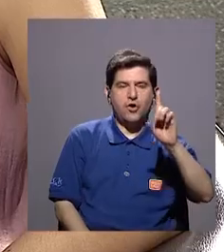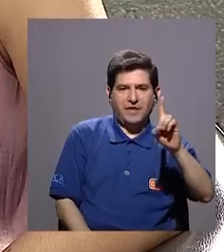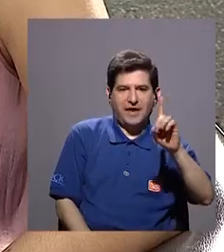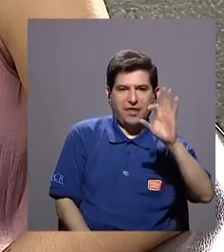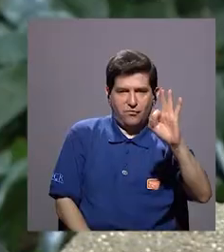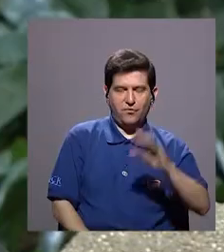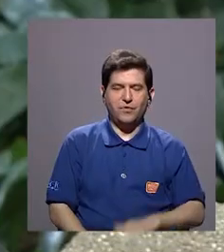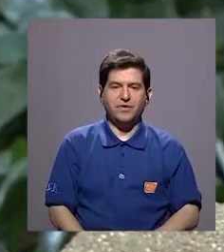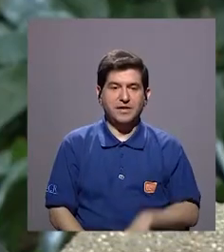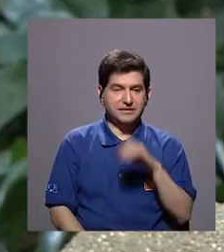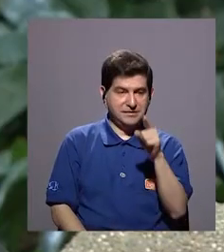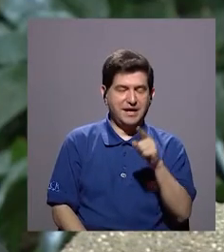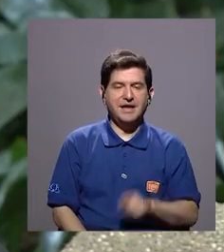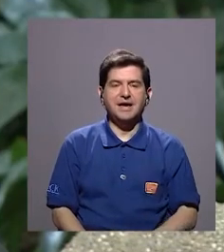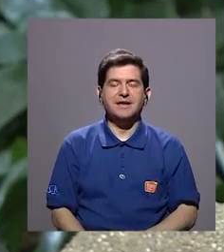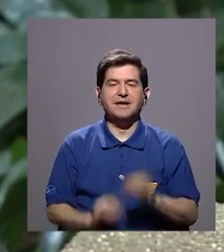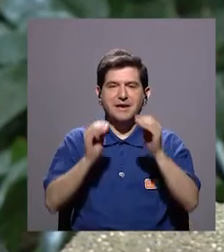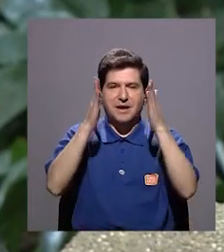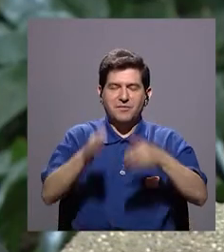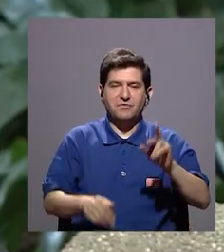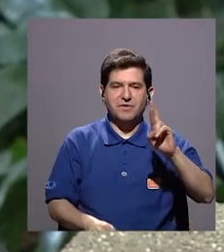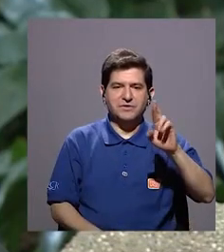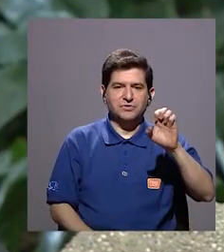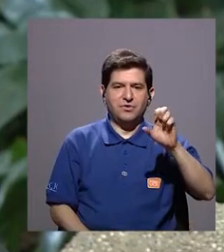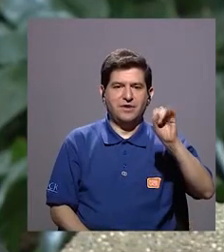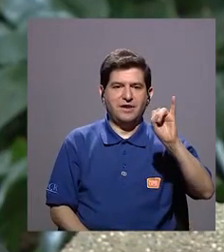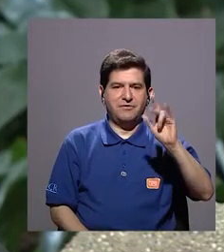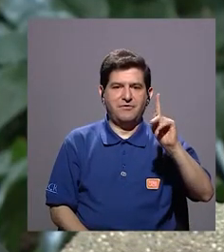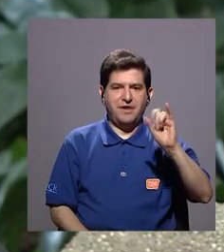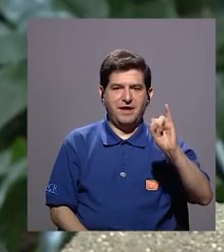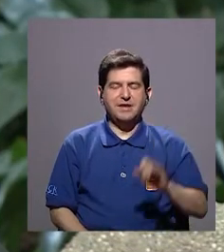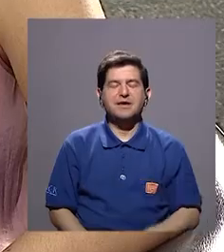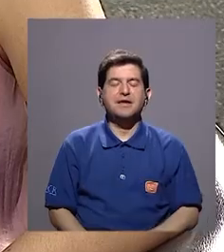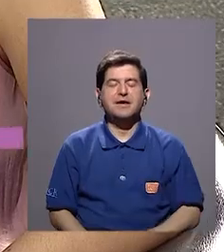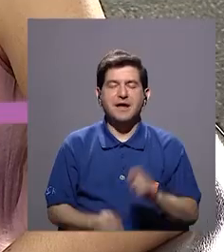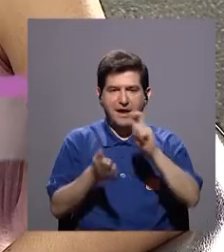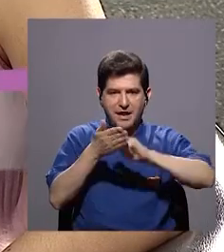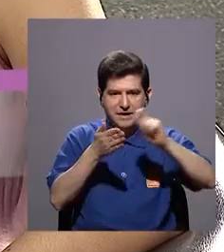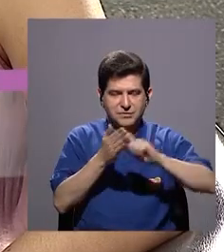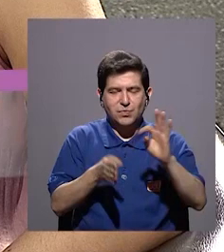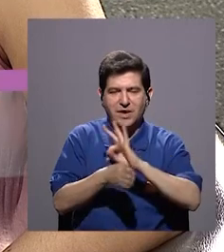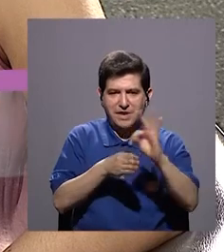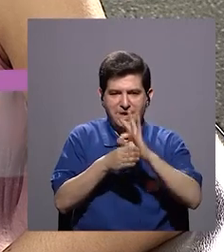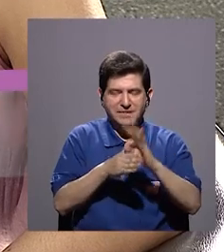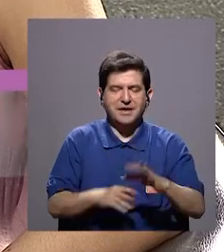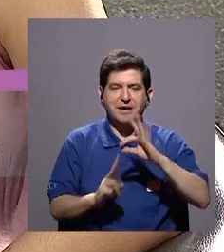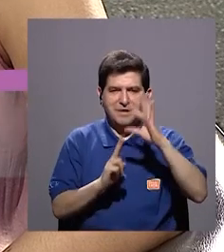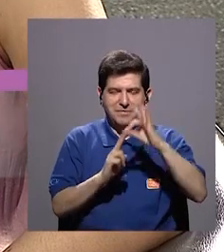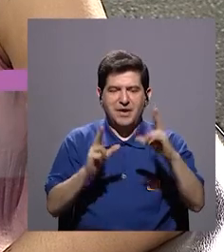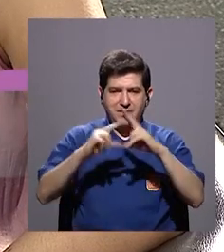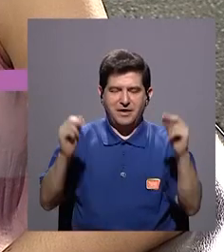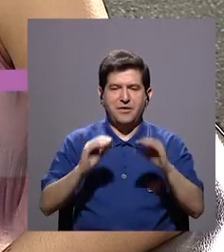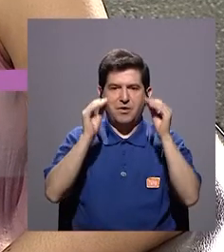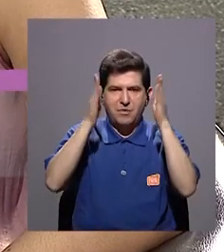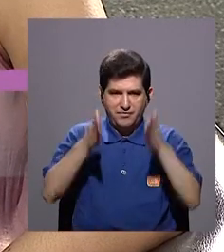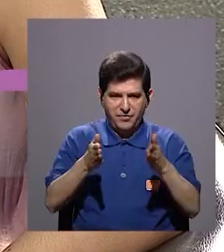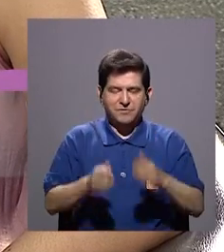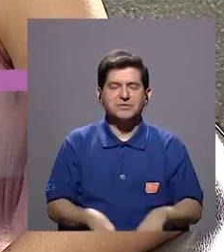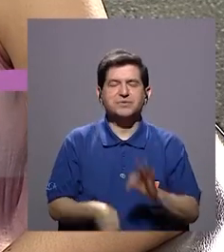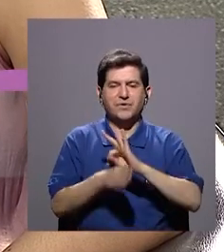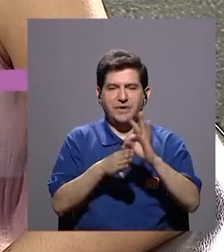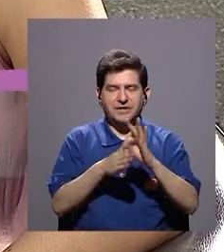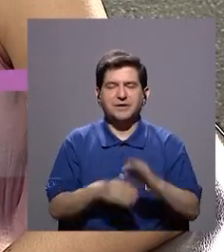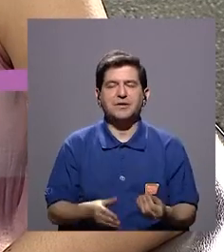Leonor Delgado Flores. Ella es Reiki Master de la Escuela de Terapias Alternativas en Nicaragua, es profesora de Reiki,